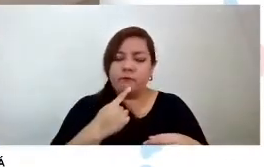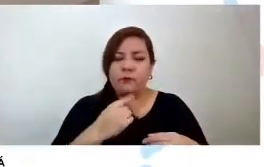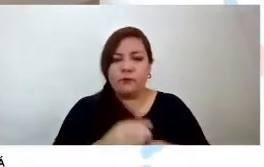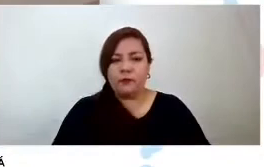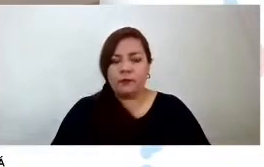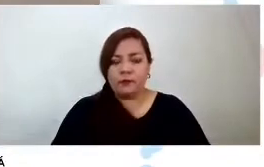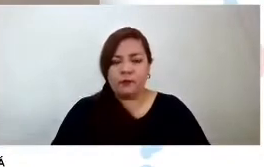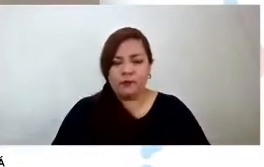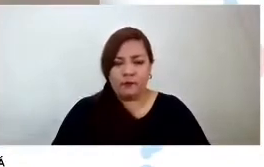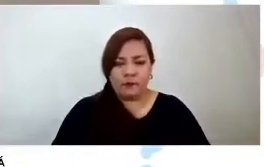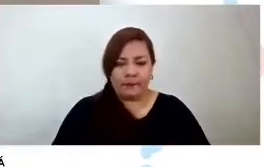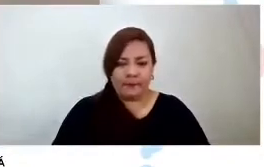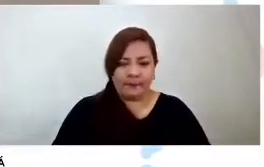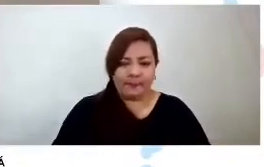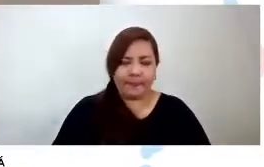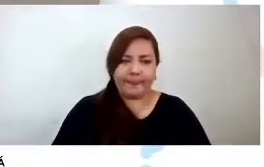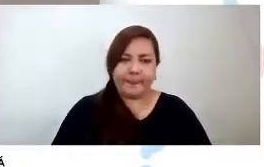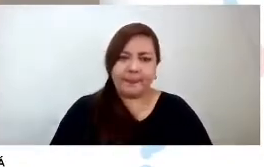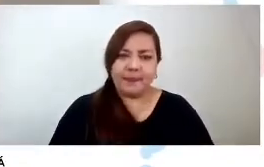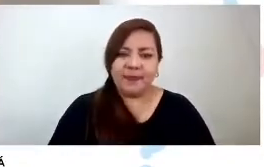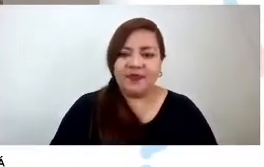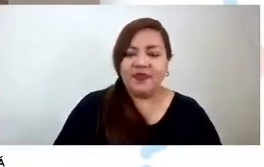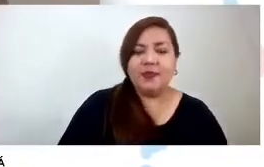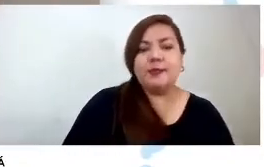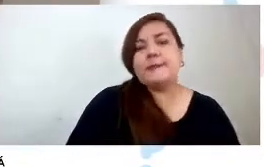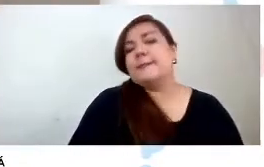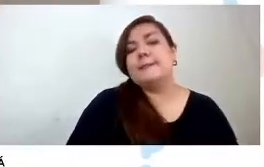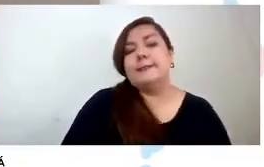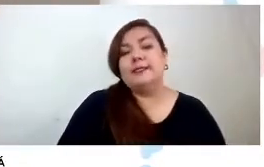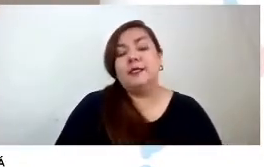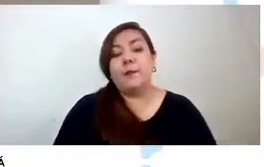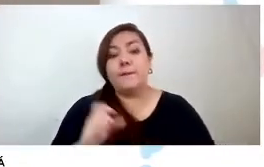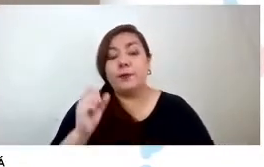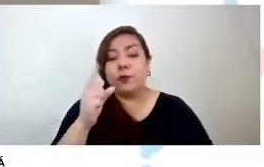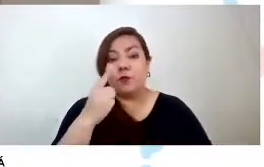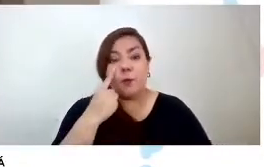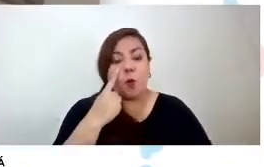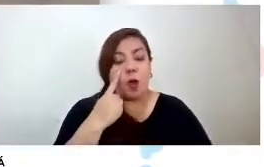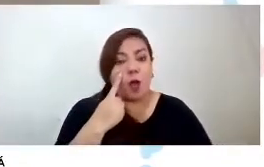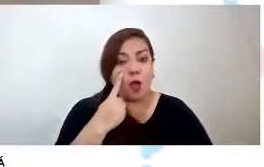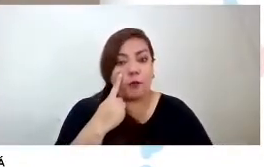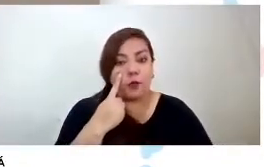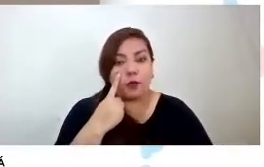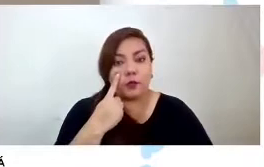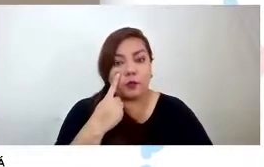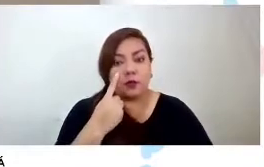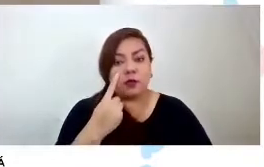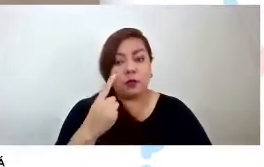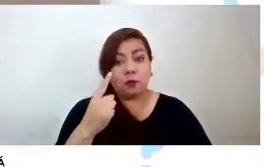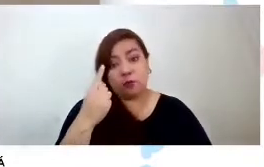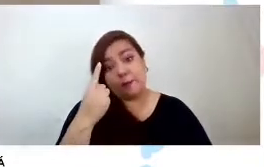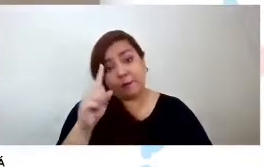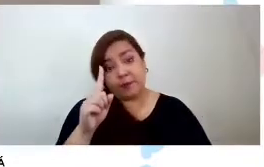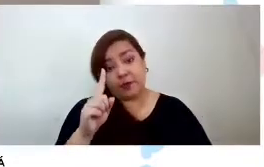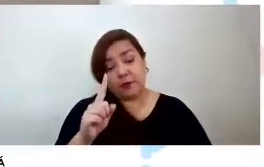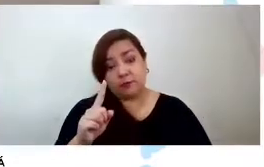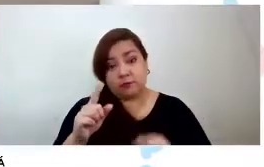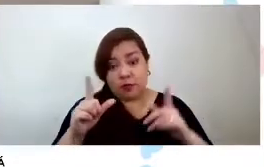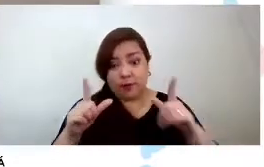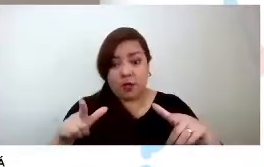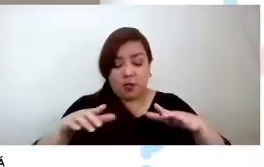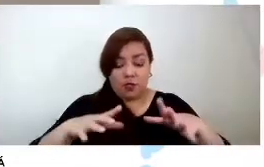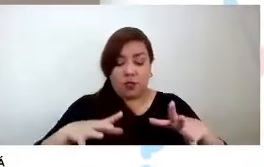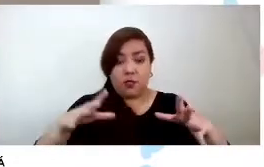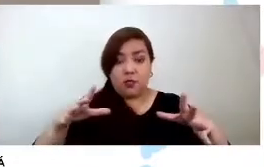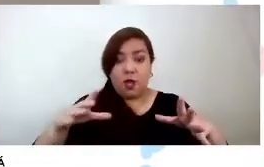Y en particular vamos a ver en una primera etapa esta colección que es